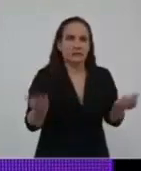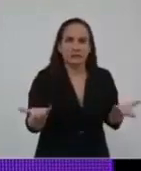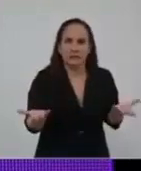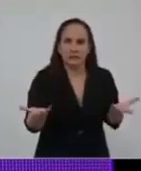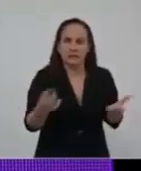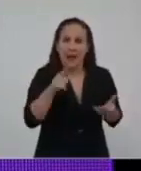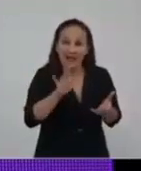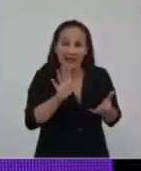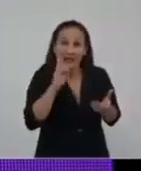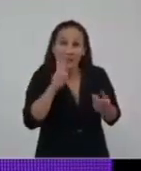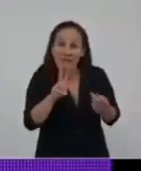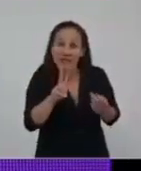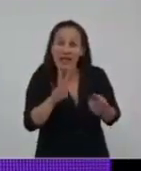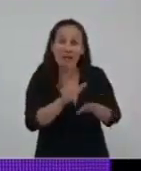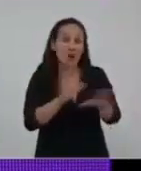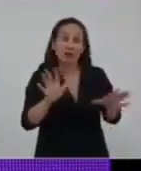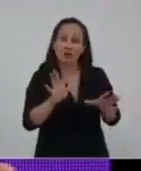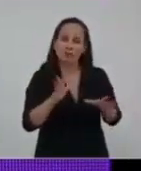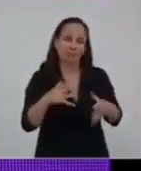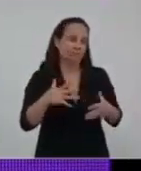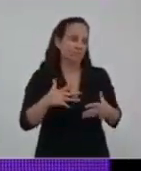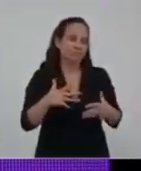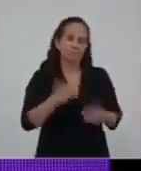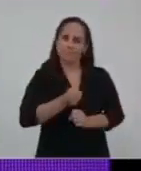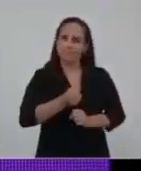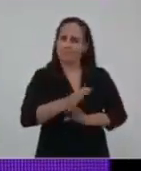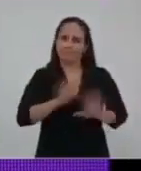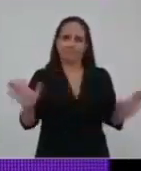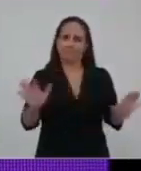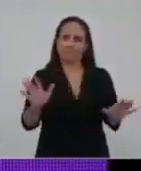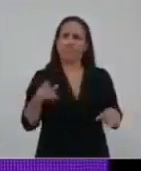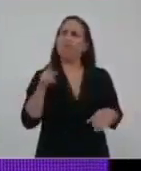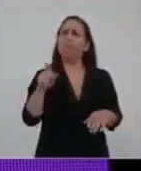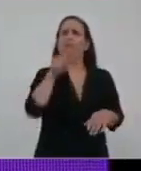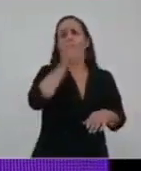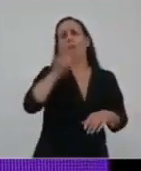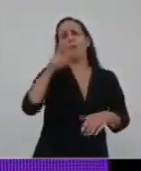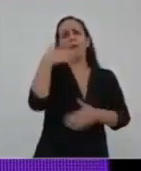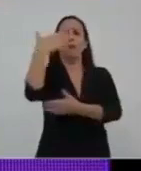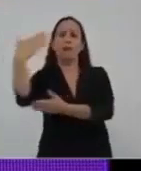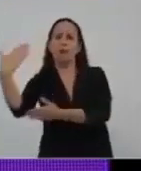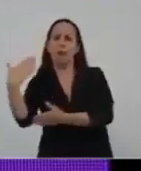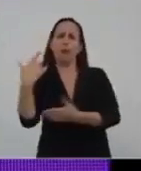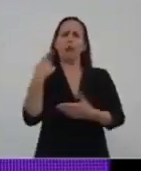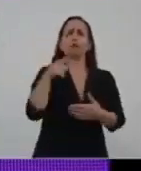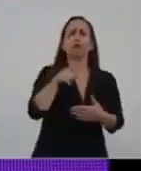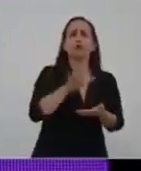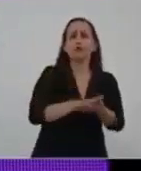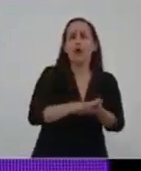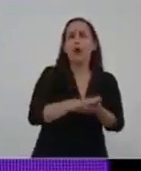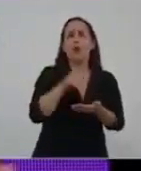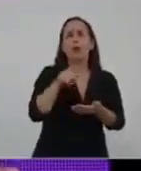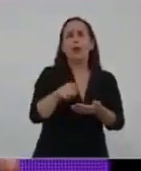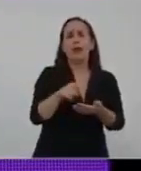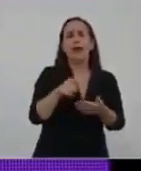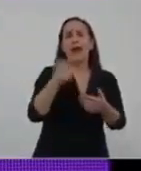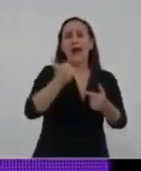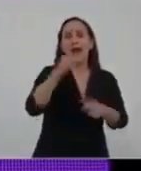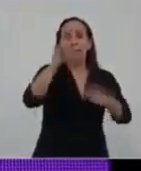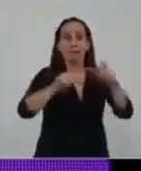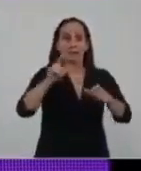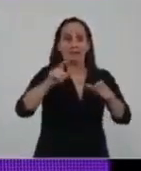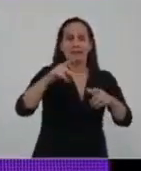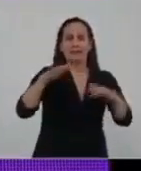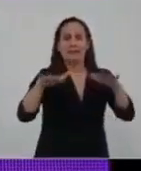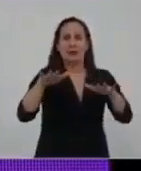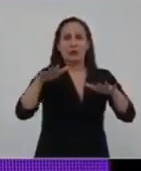indignan y demasiado y por otro lado también todos han expuesto acá lo que es la diferencia entre la desigualdad que hay en